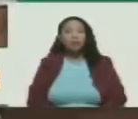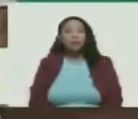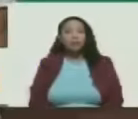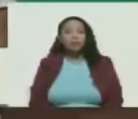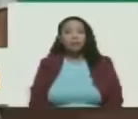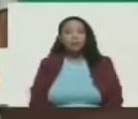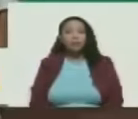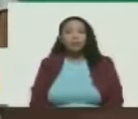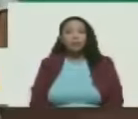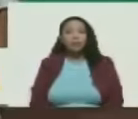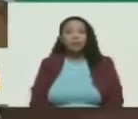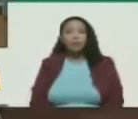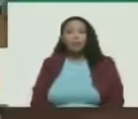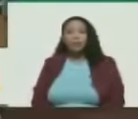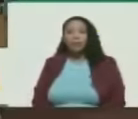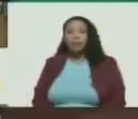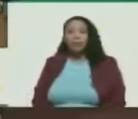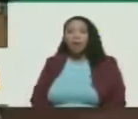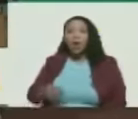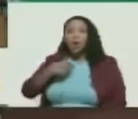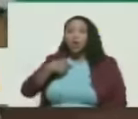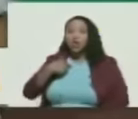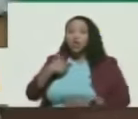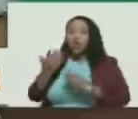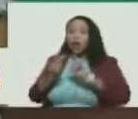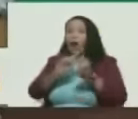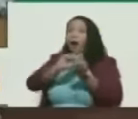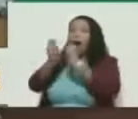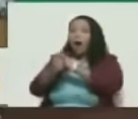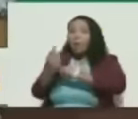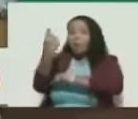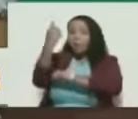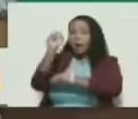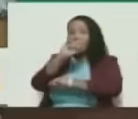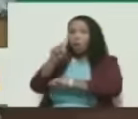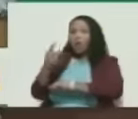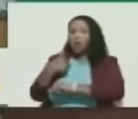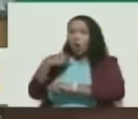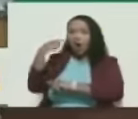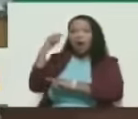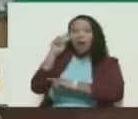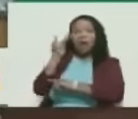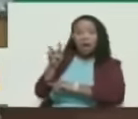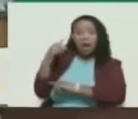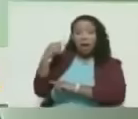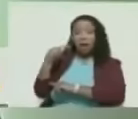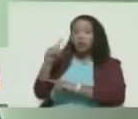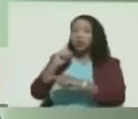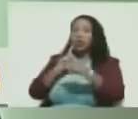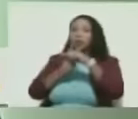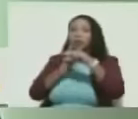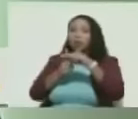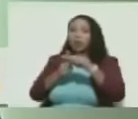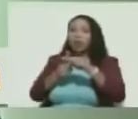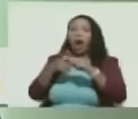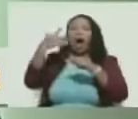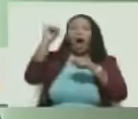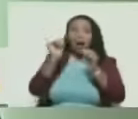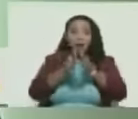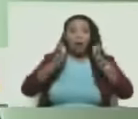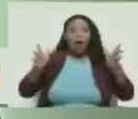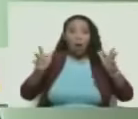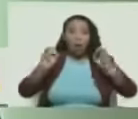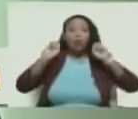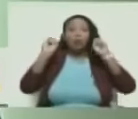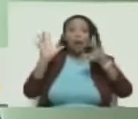Yo te volteo la primera pregunta y no lo voy a ver desde lo negativo, lo voy a ver desde lo positivo. Tenemos la gran oportunidad